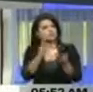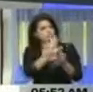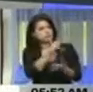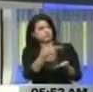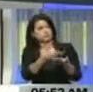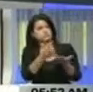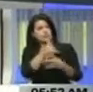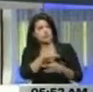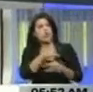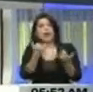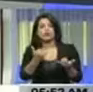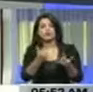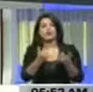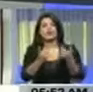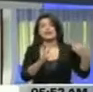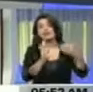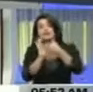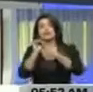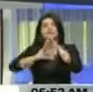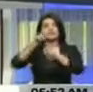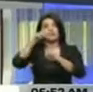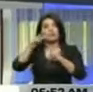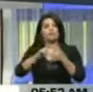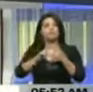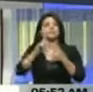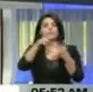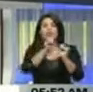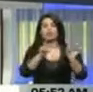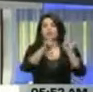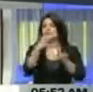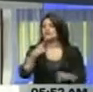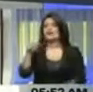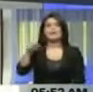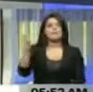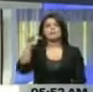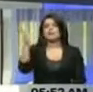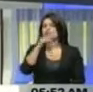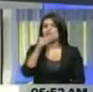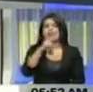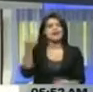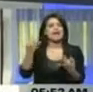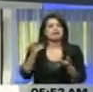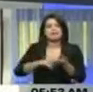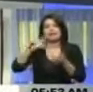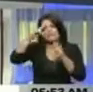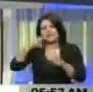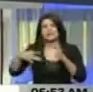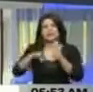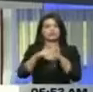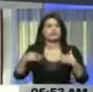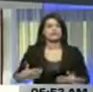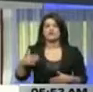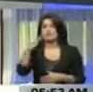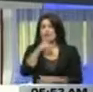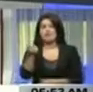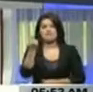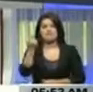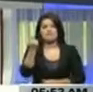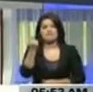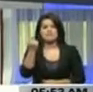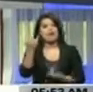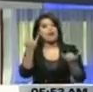atacado a la Defensoría del Pueblo, se ha dicho dentro de la ONU que Venezuela no tiene ni siquiera las garantías de los derechos humanos principales, básicas, y